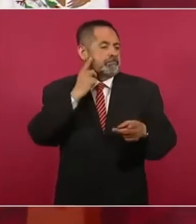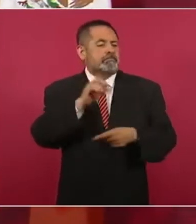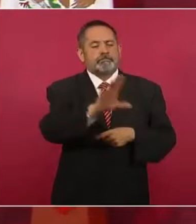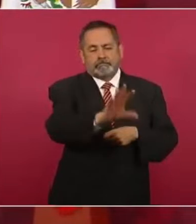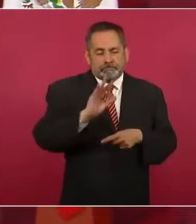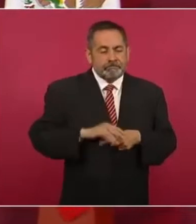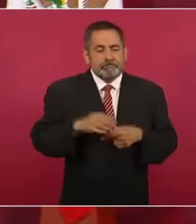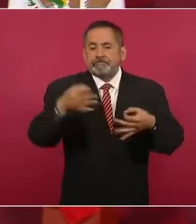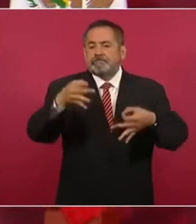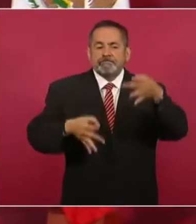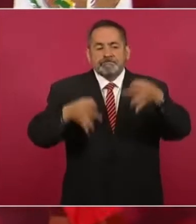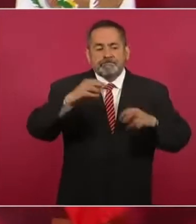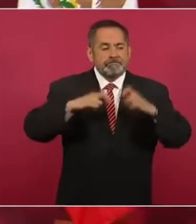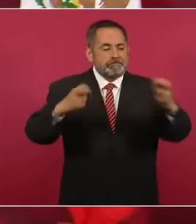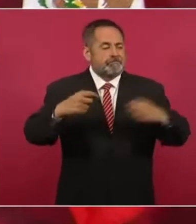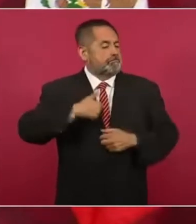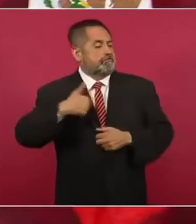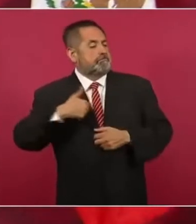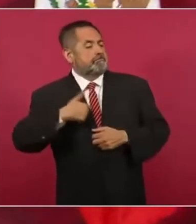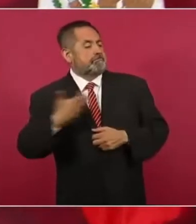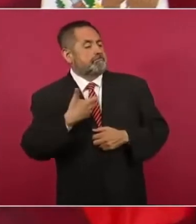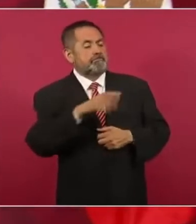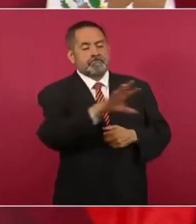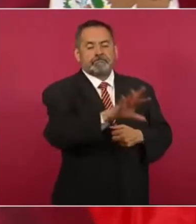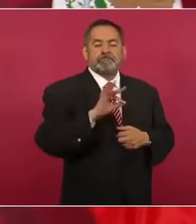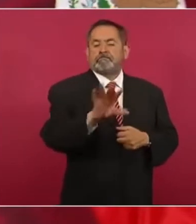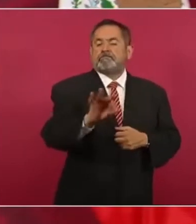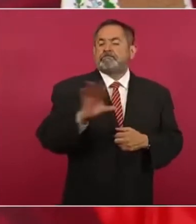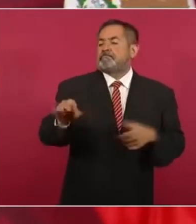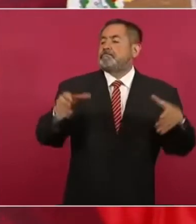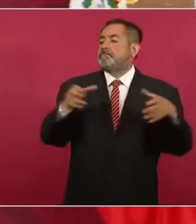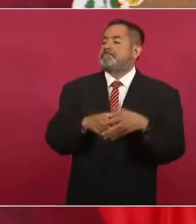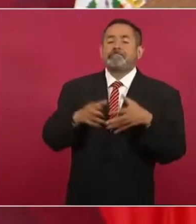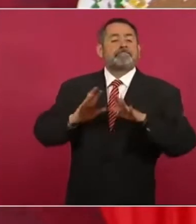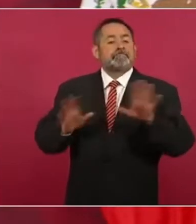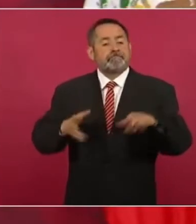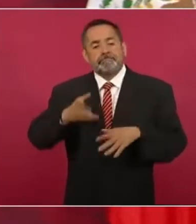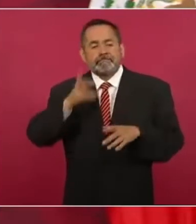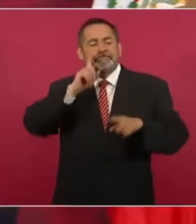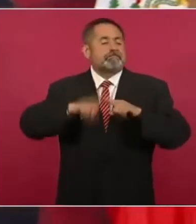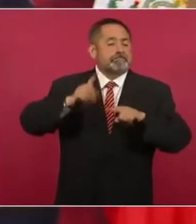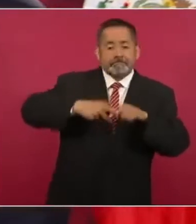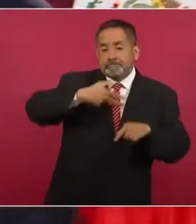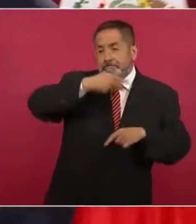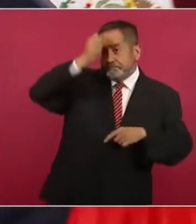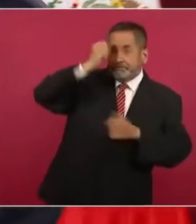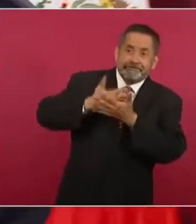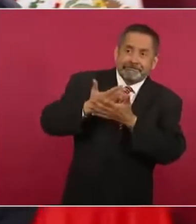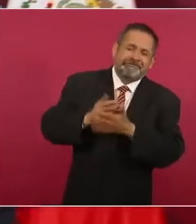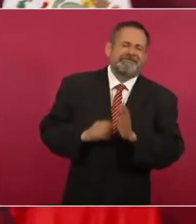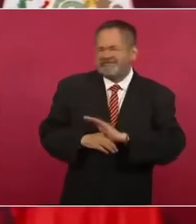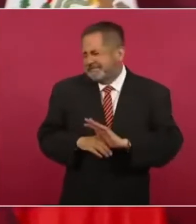magistrados de los tribunales superiores de justicia en los estados. Eso viene desde la época